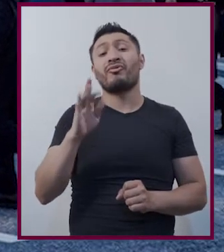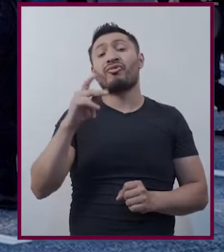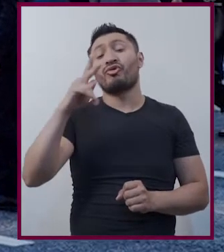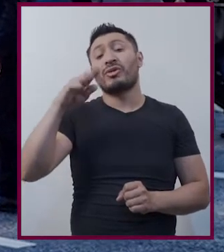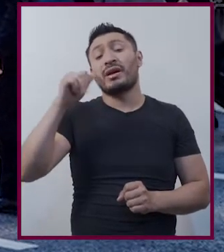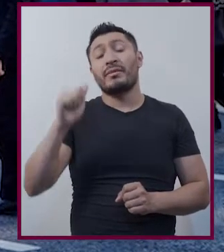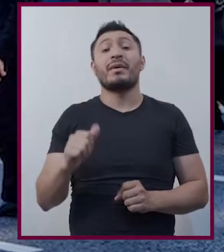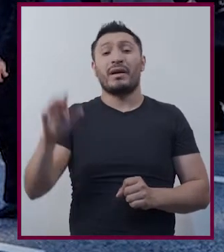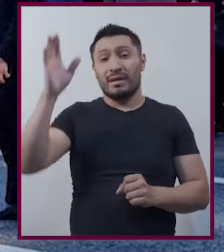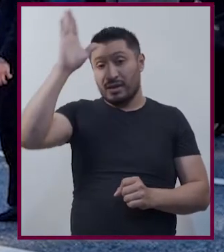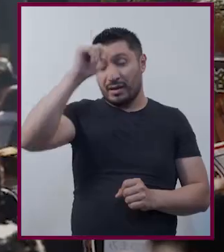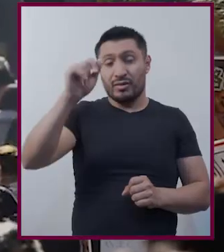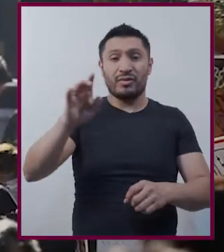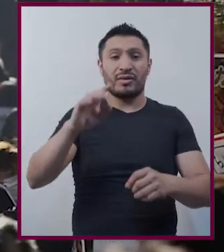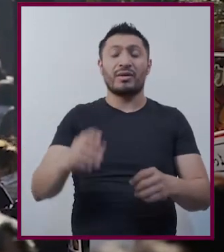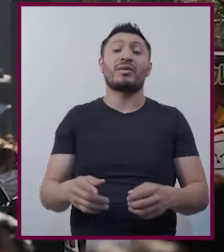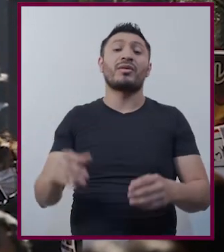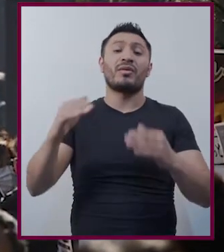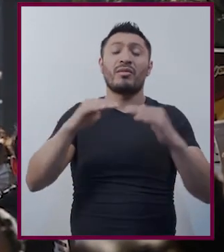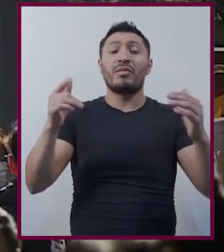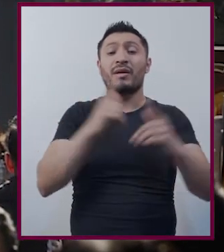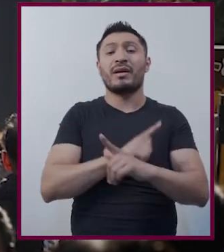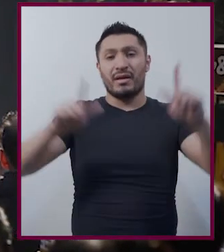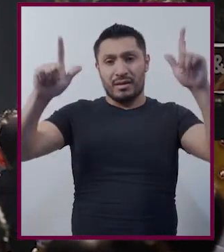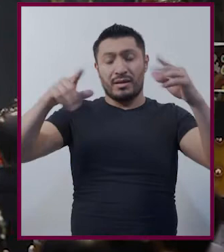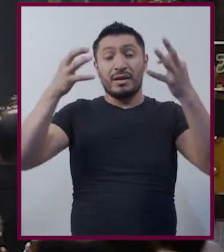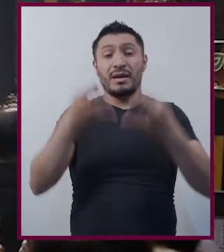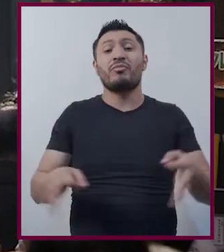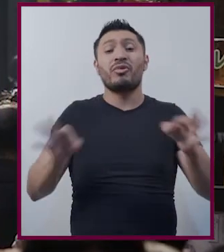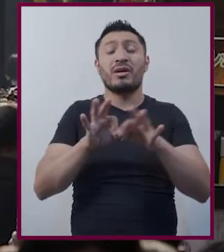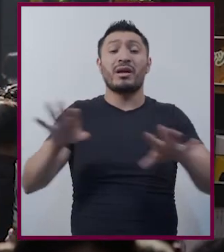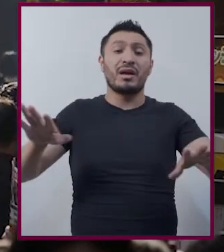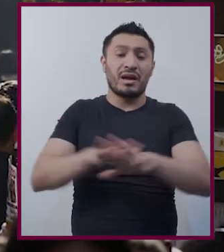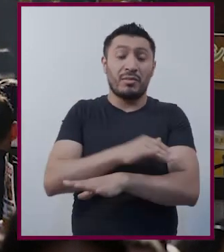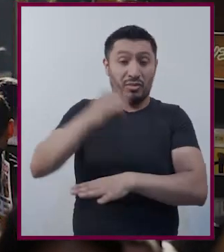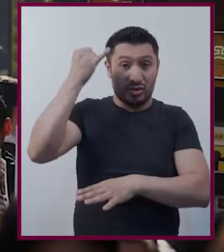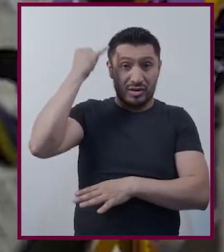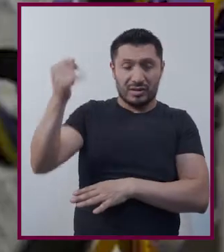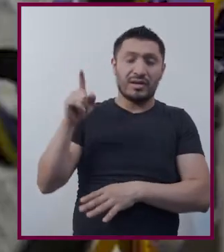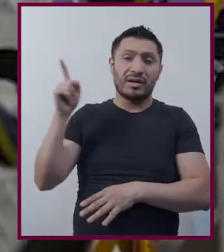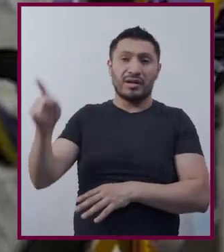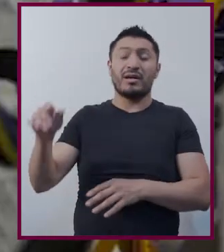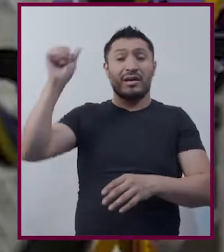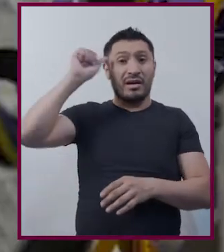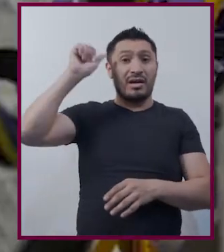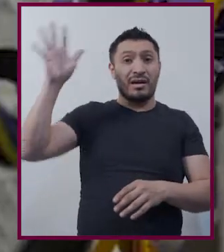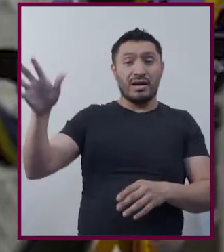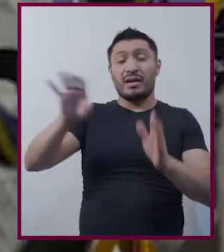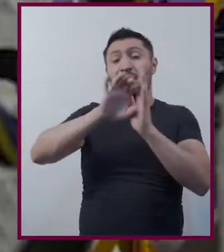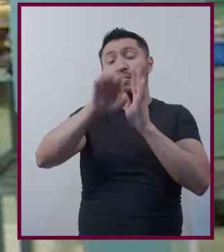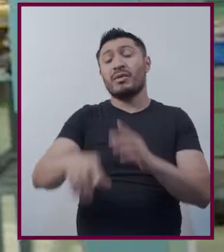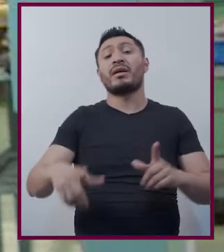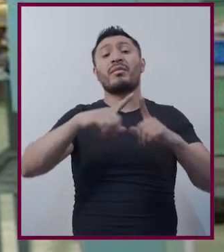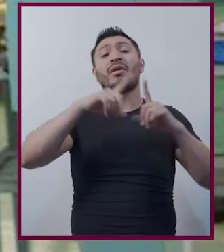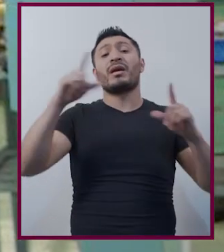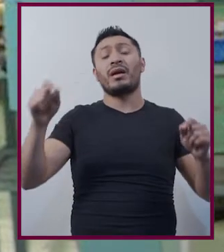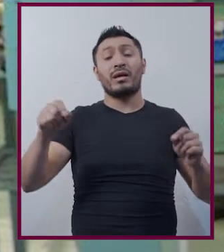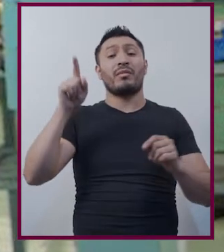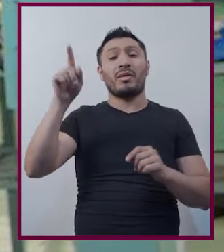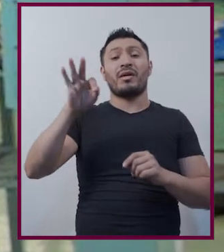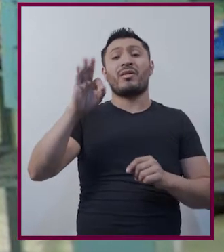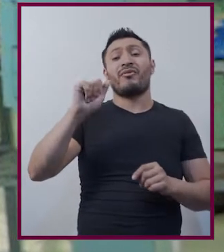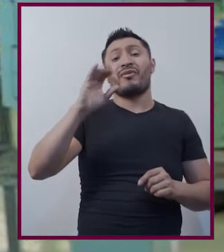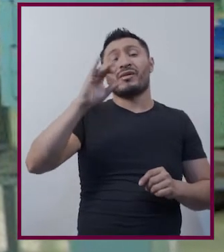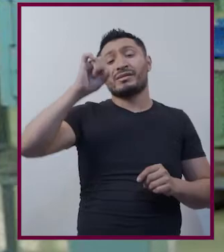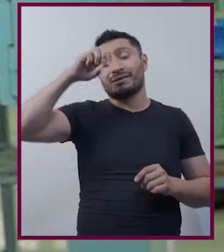de la democracia liberal son los grandes cambios ideológicos que se han producido en Asia, como el caso de Japón, donde el fascismo